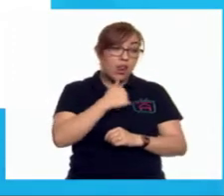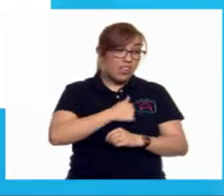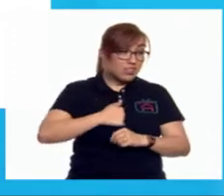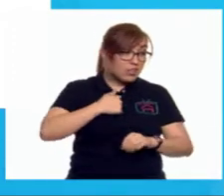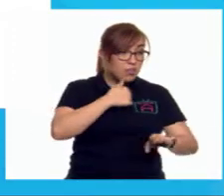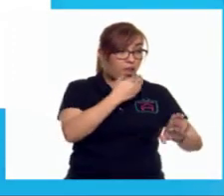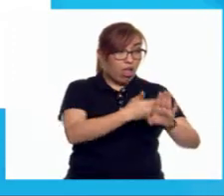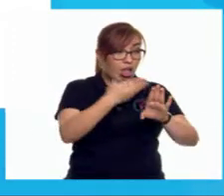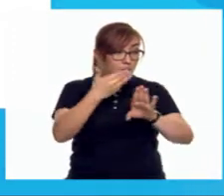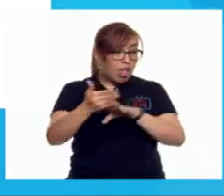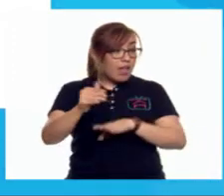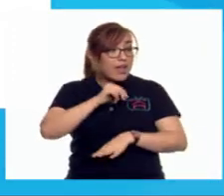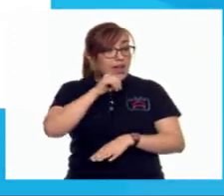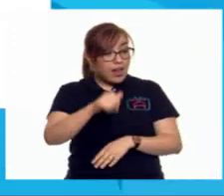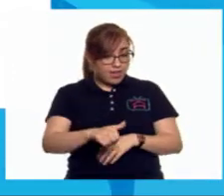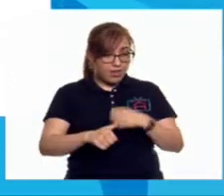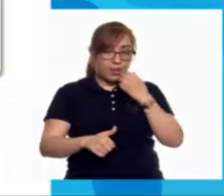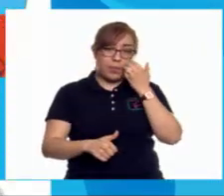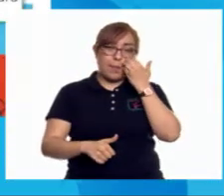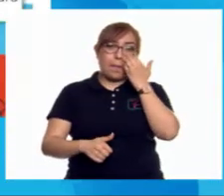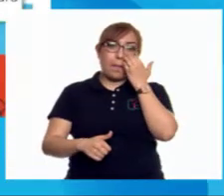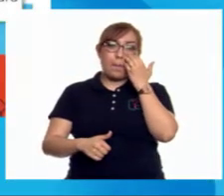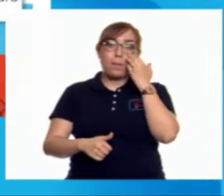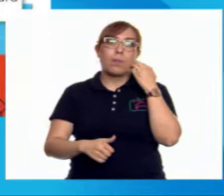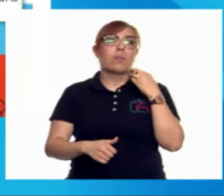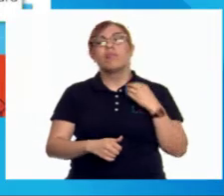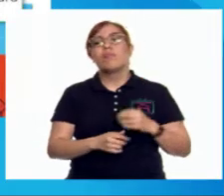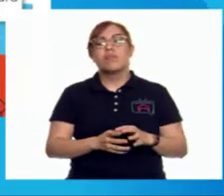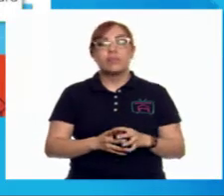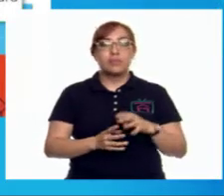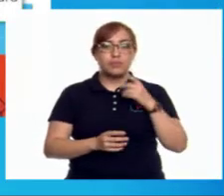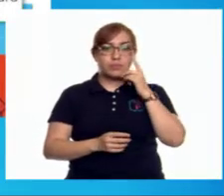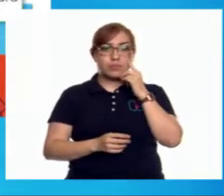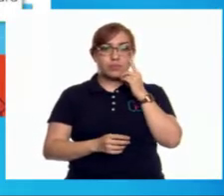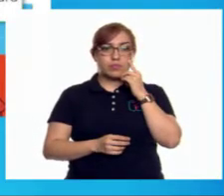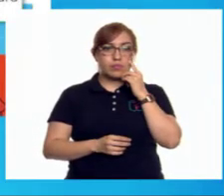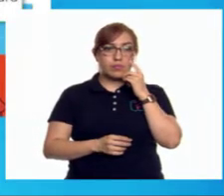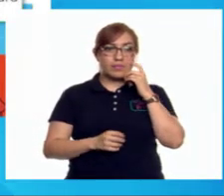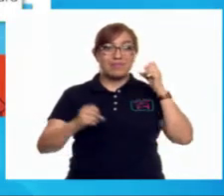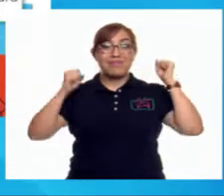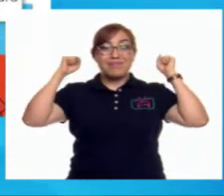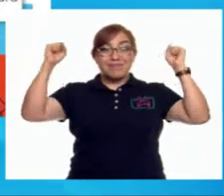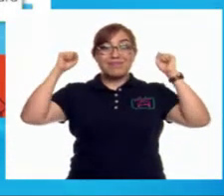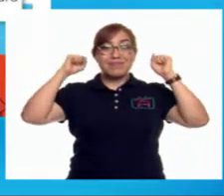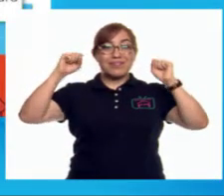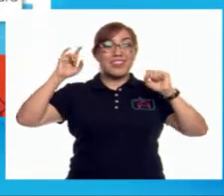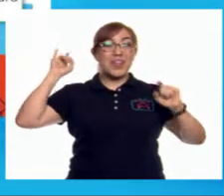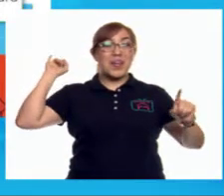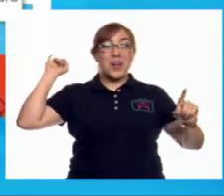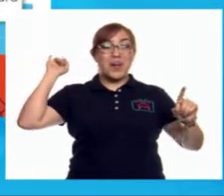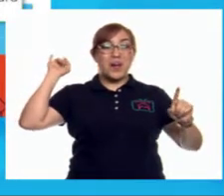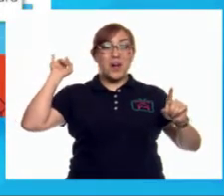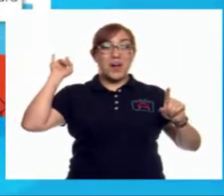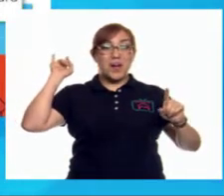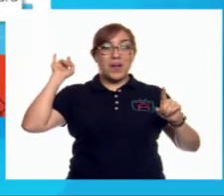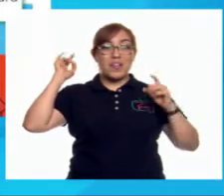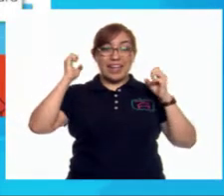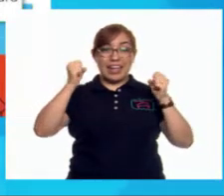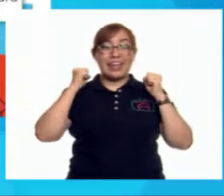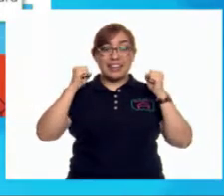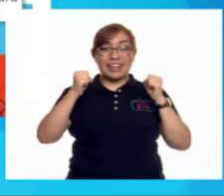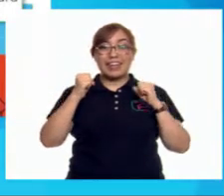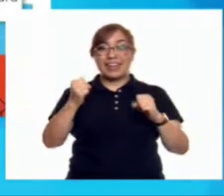nadie. Exacto. Siguiente. A ver. ¡Golazo! ¡Ay! ¡Ay!